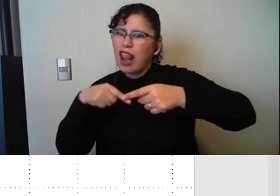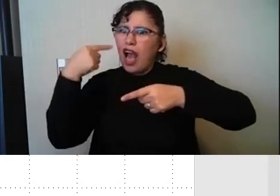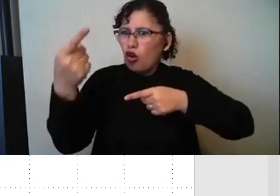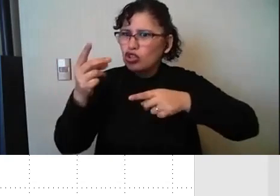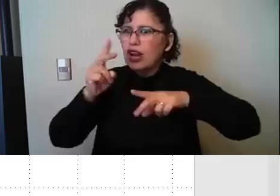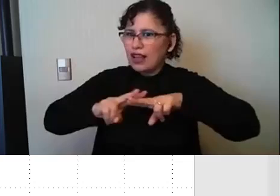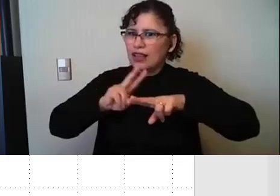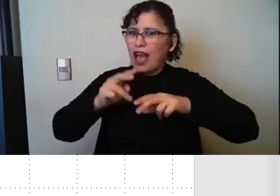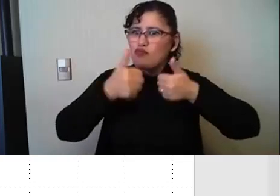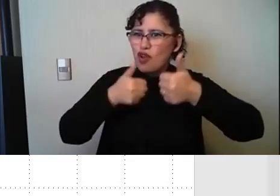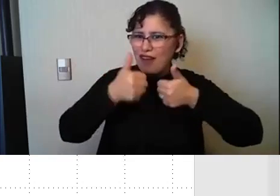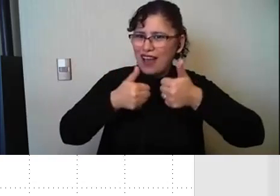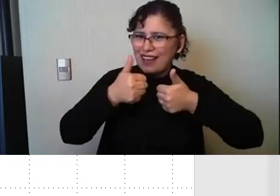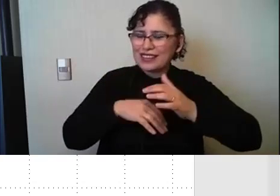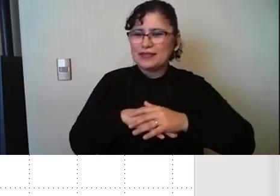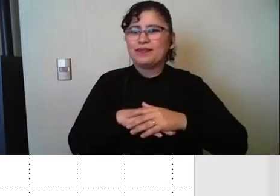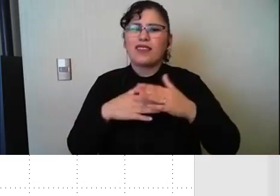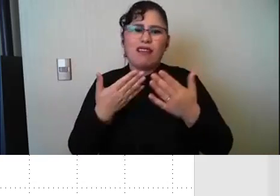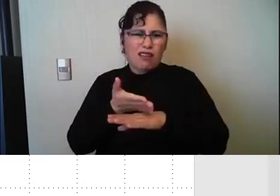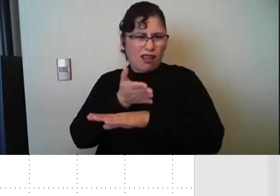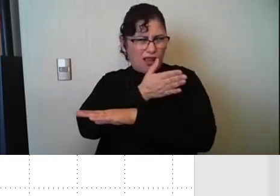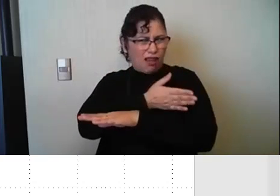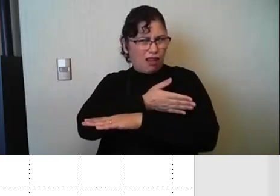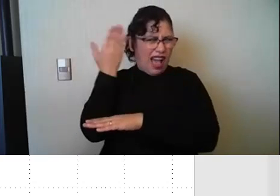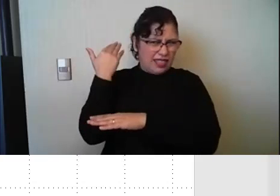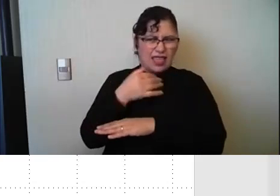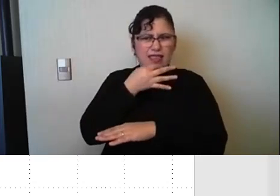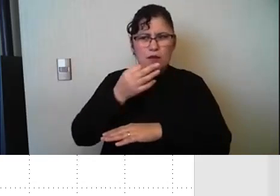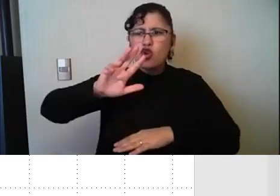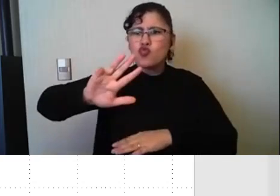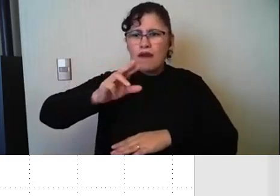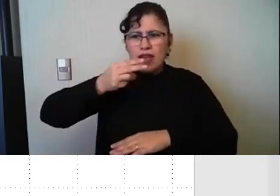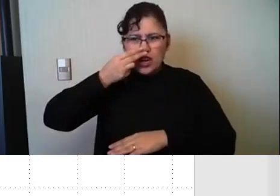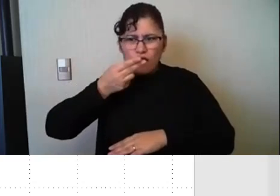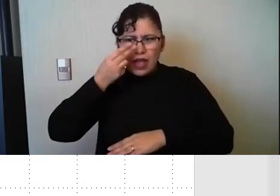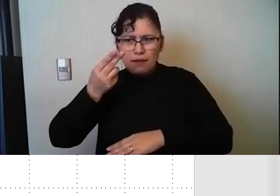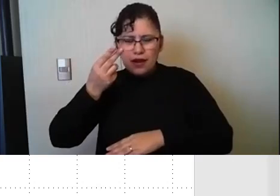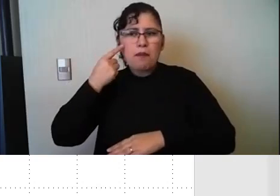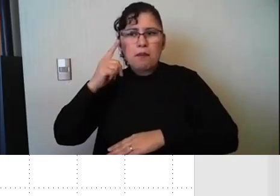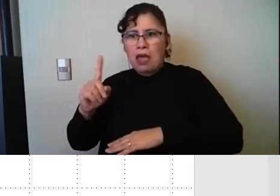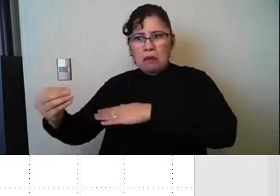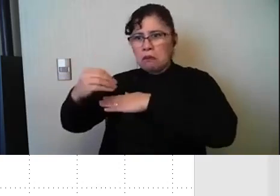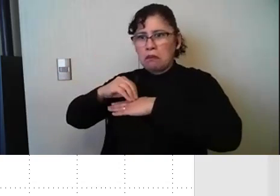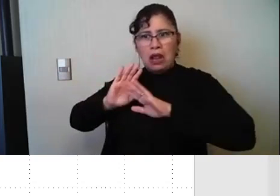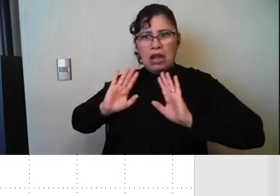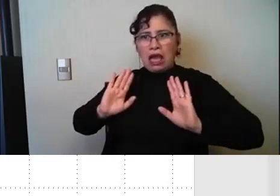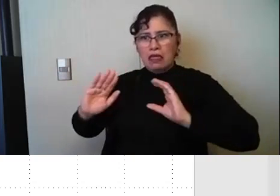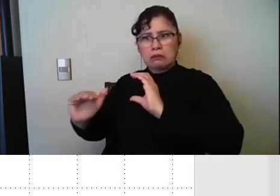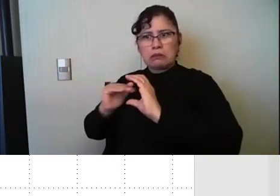principio se había dicho que era el 9 de noviembre. Si eso sigue así, por favor, yo a la fecha no recibí un